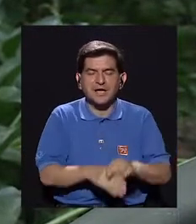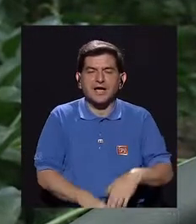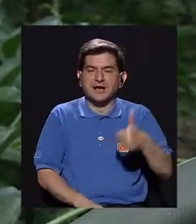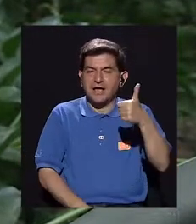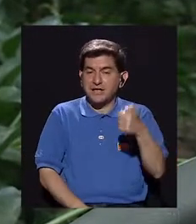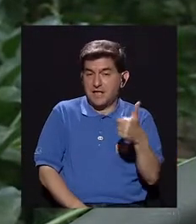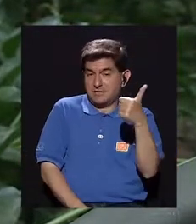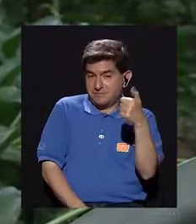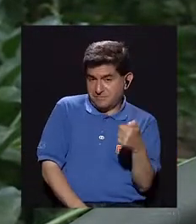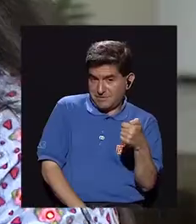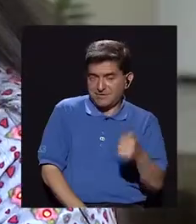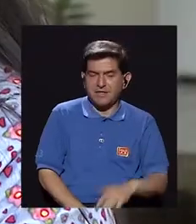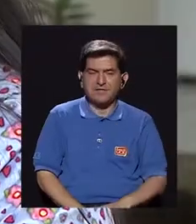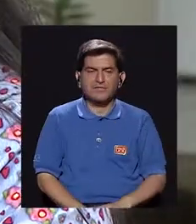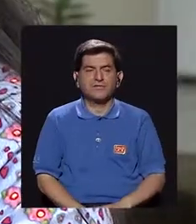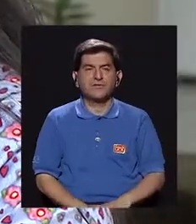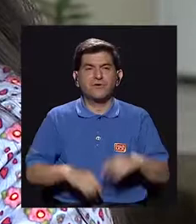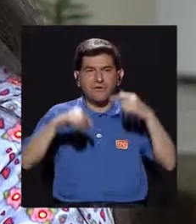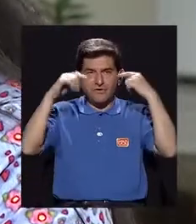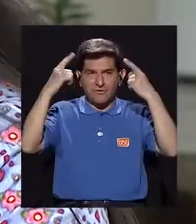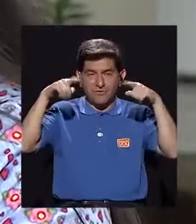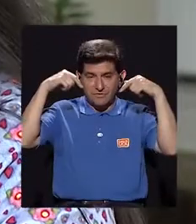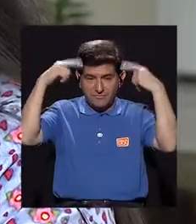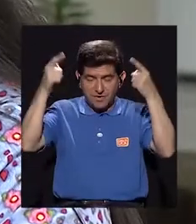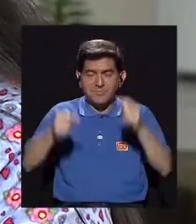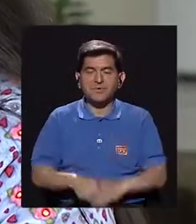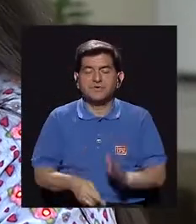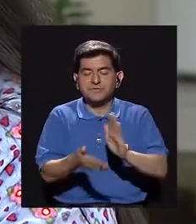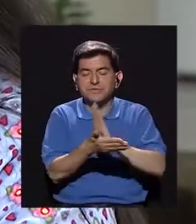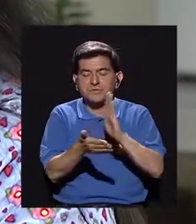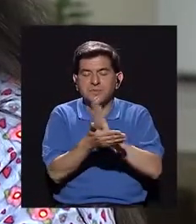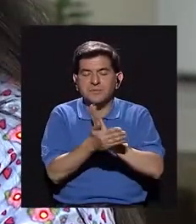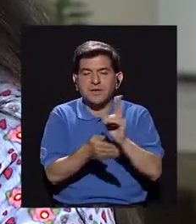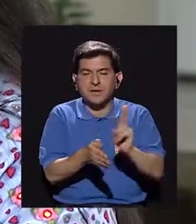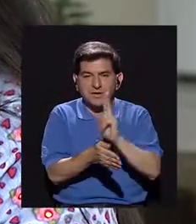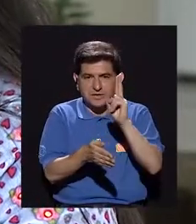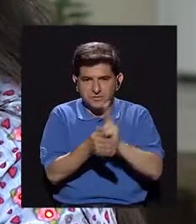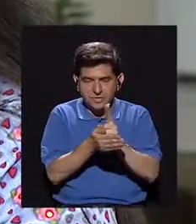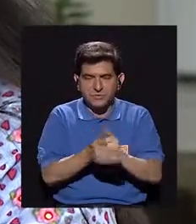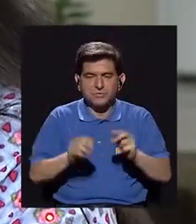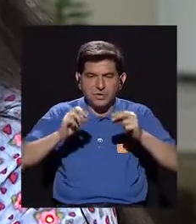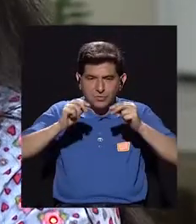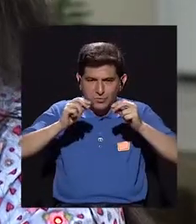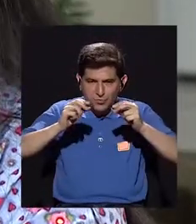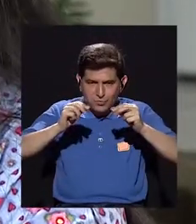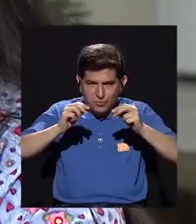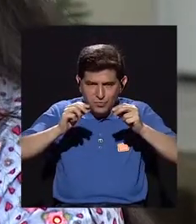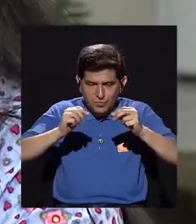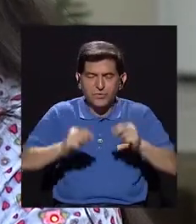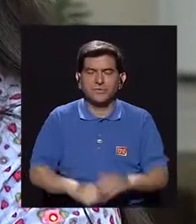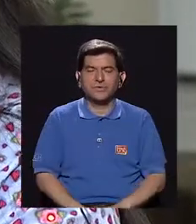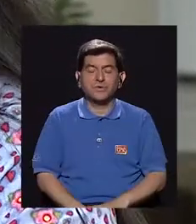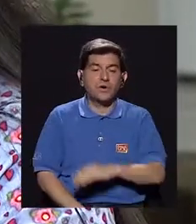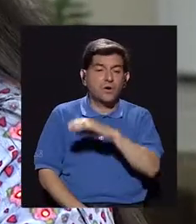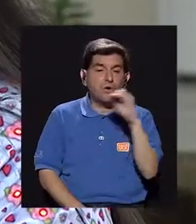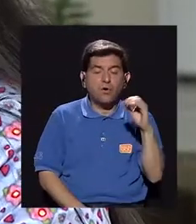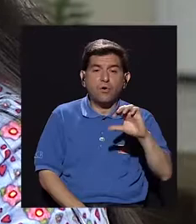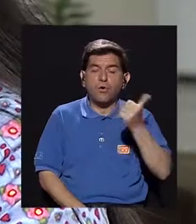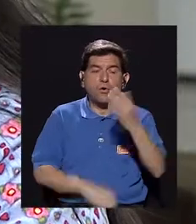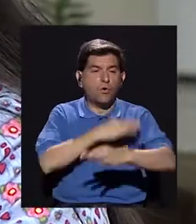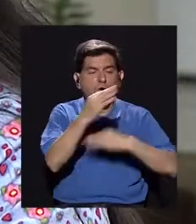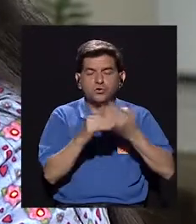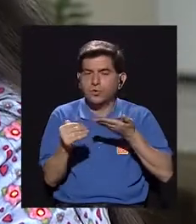como encendedores, las famosas boletas, que son los papelitos que se usan para el consumo de sustancias,